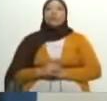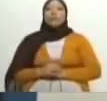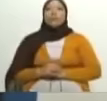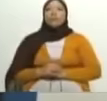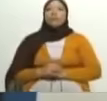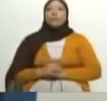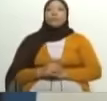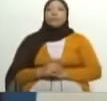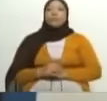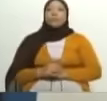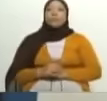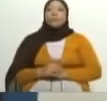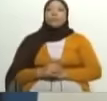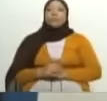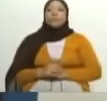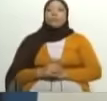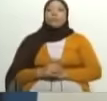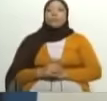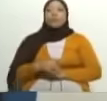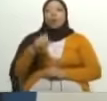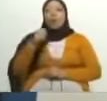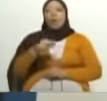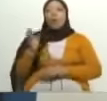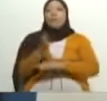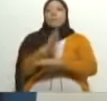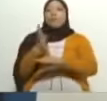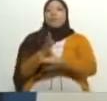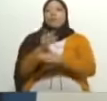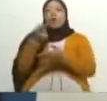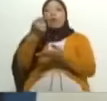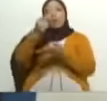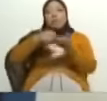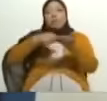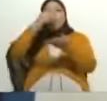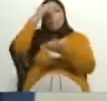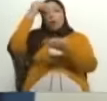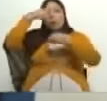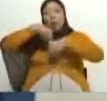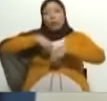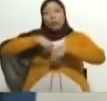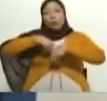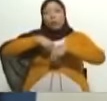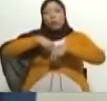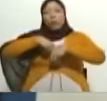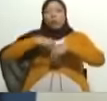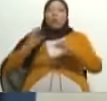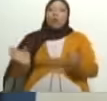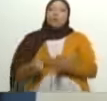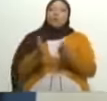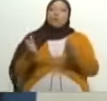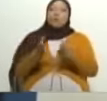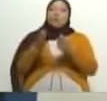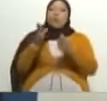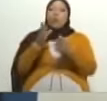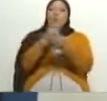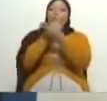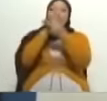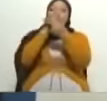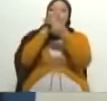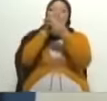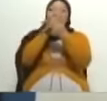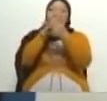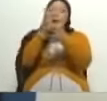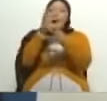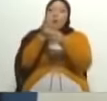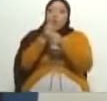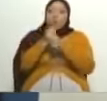Hoy estamos emb Barbados firmando este acuerdo motivados por el compromiso que asumimos